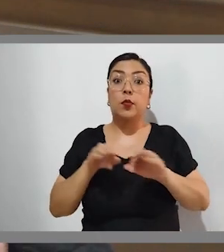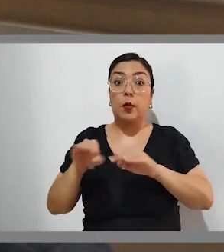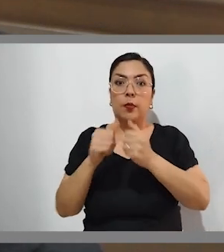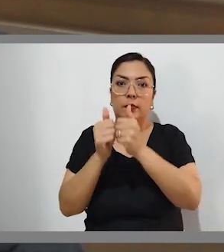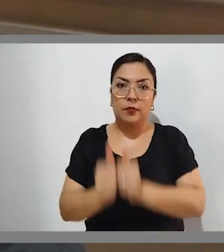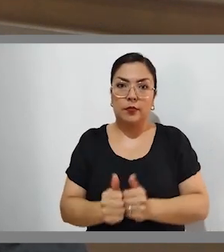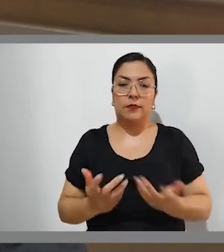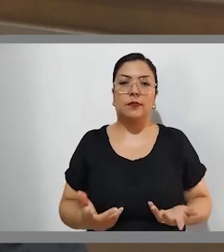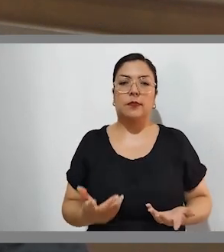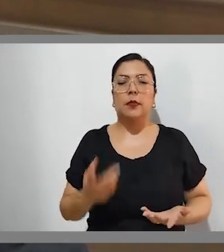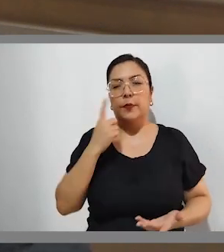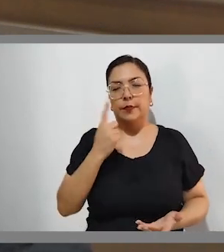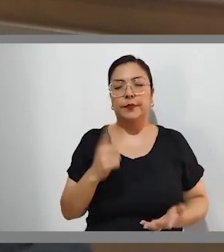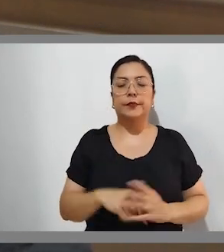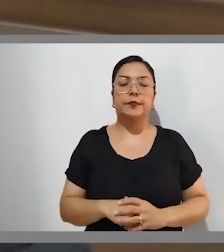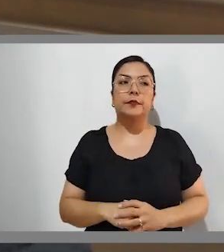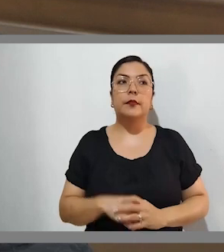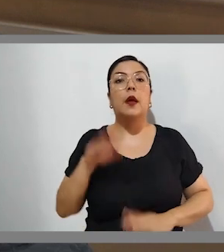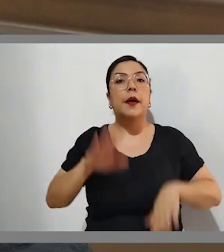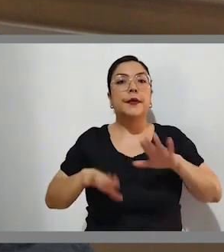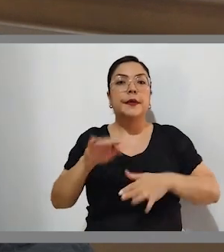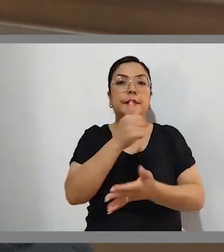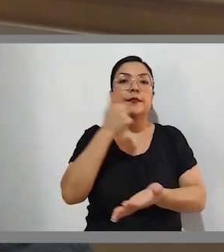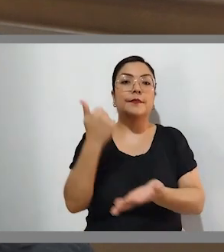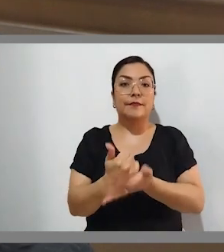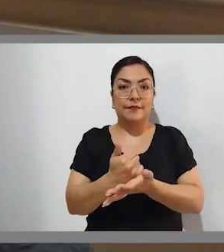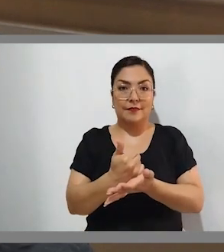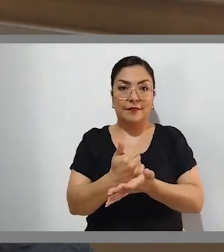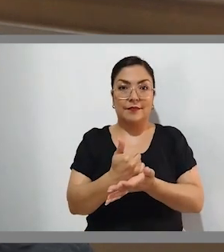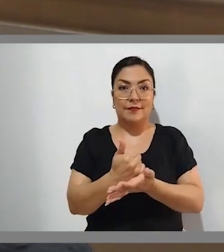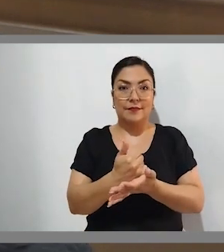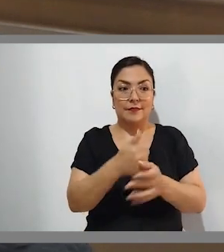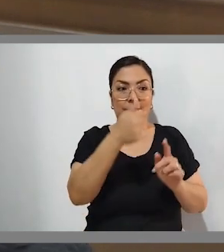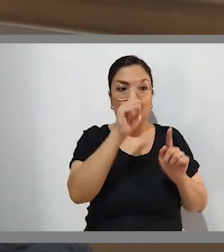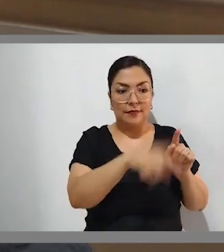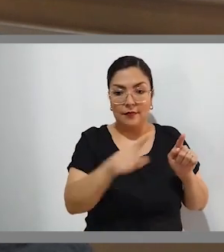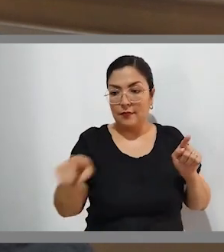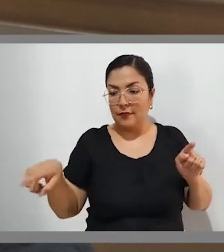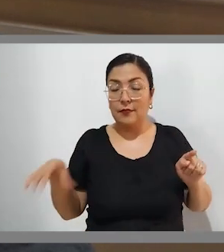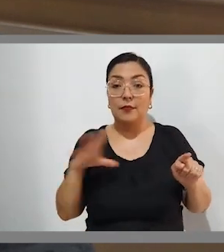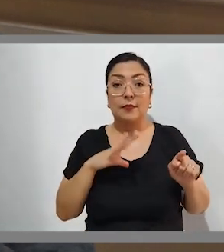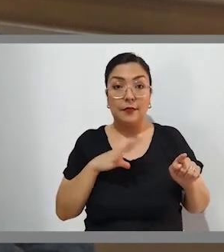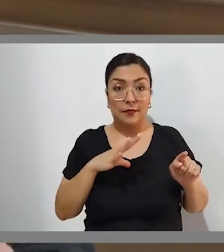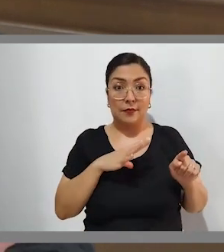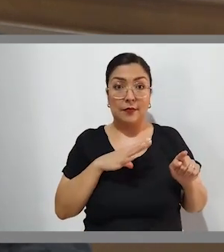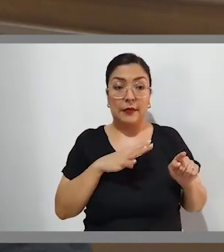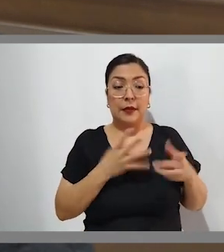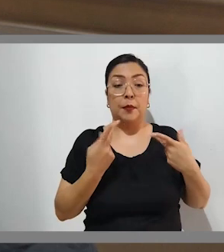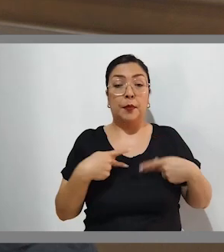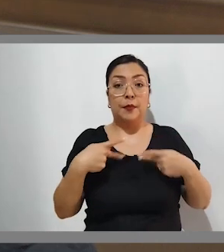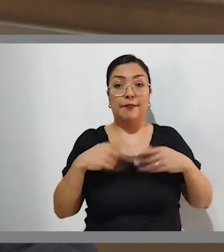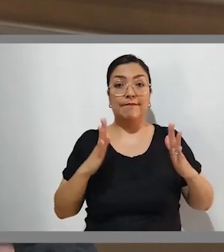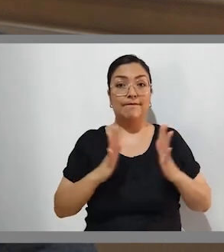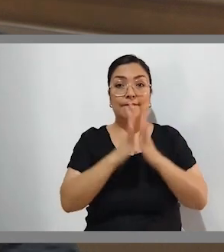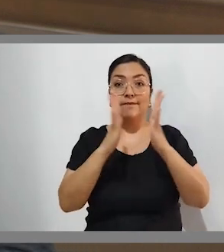determinados municipios a veces la participación es limitada por la oferta de trabajo